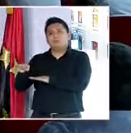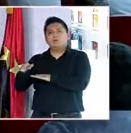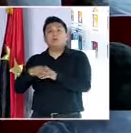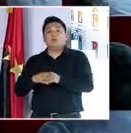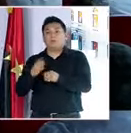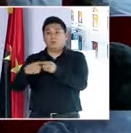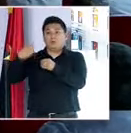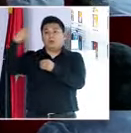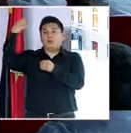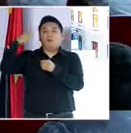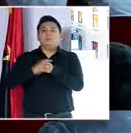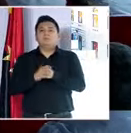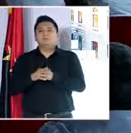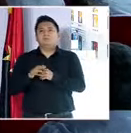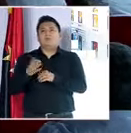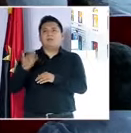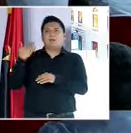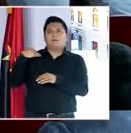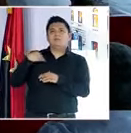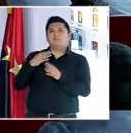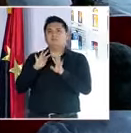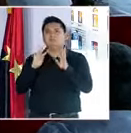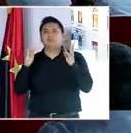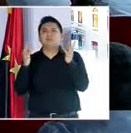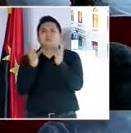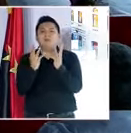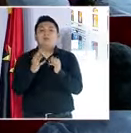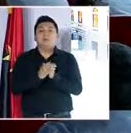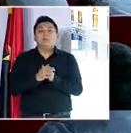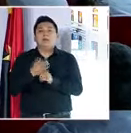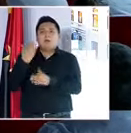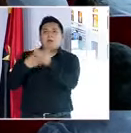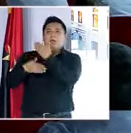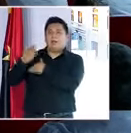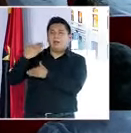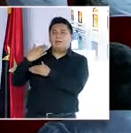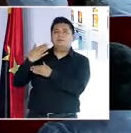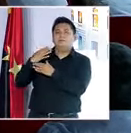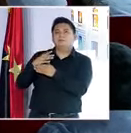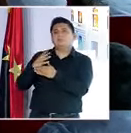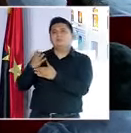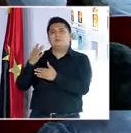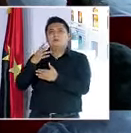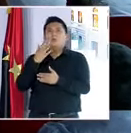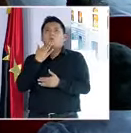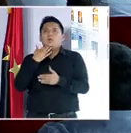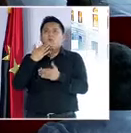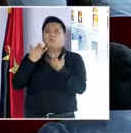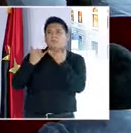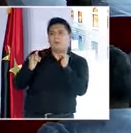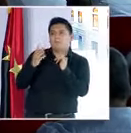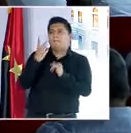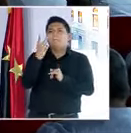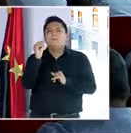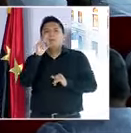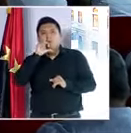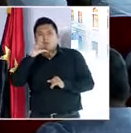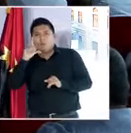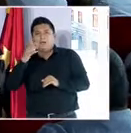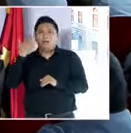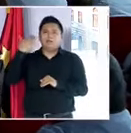ostentan esa condición y quienes estuvieron en ella hasta el 20 de julio. A